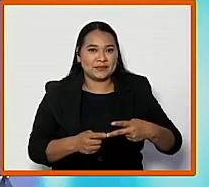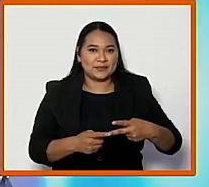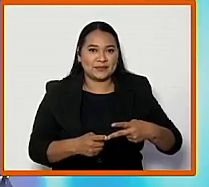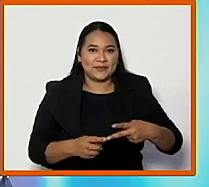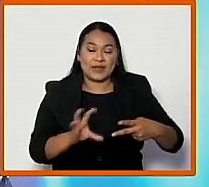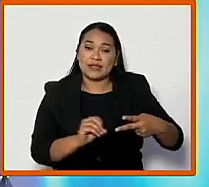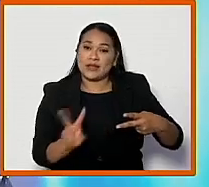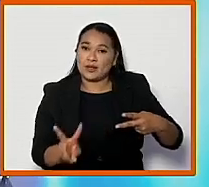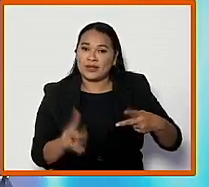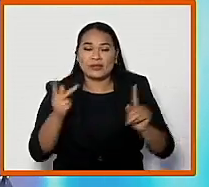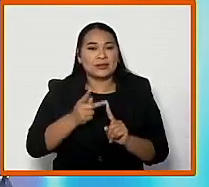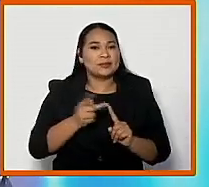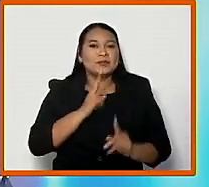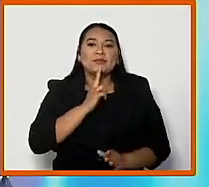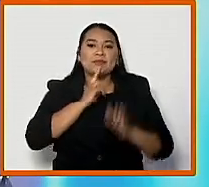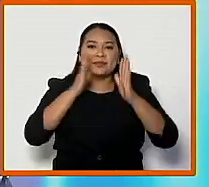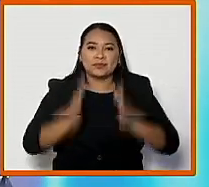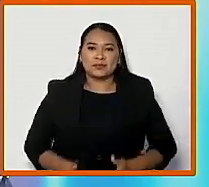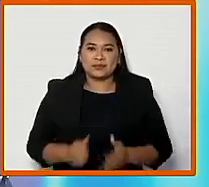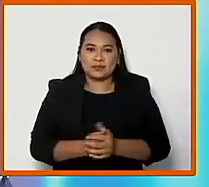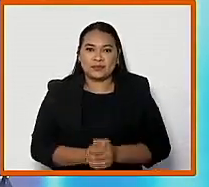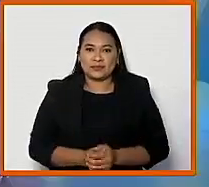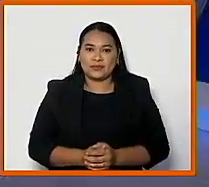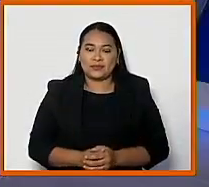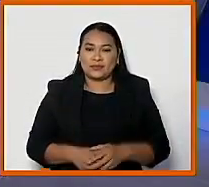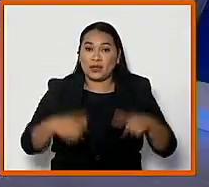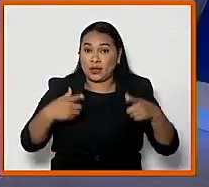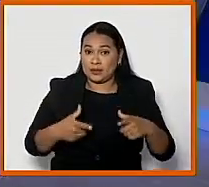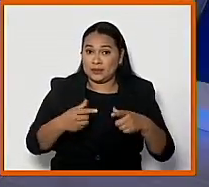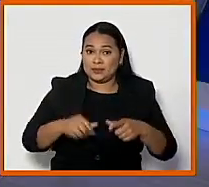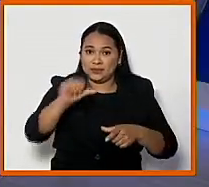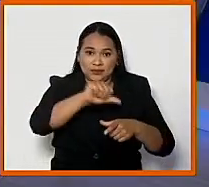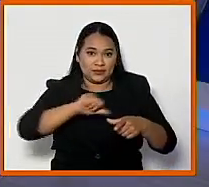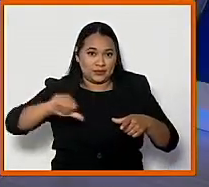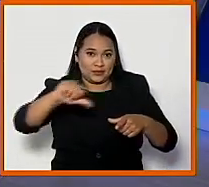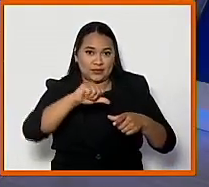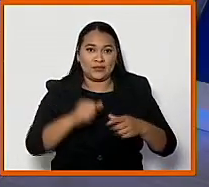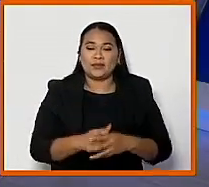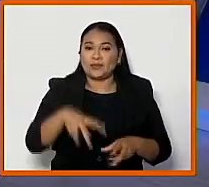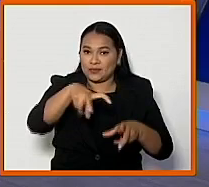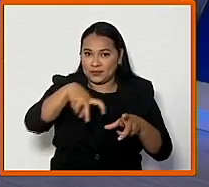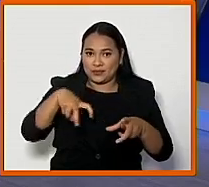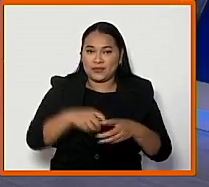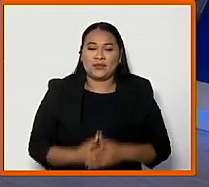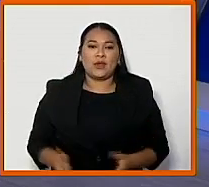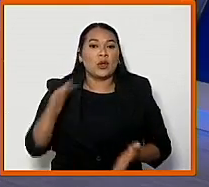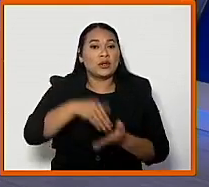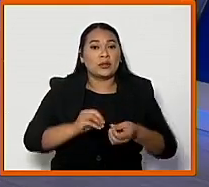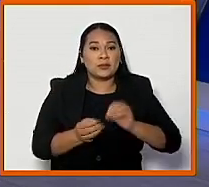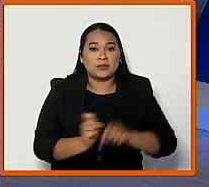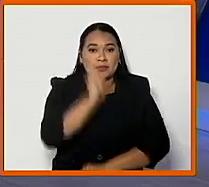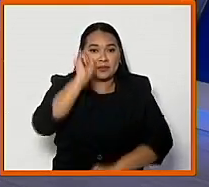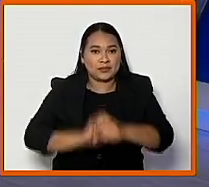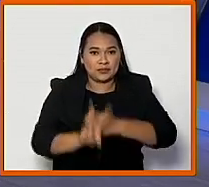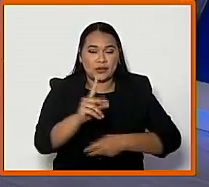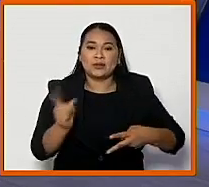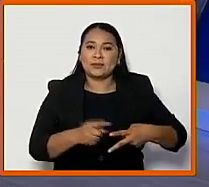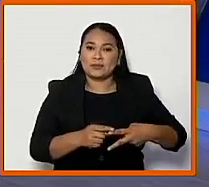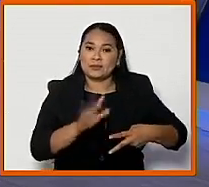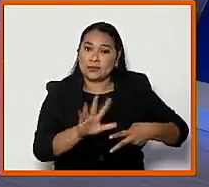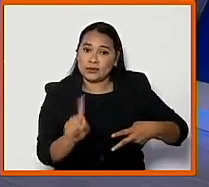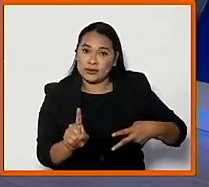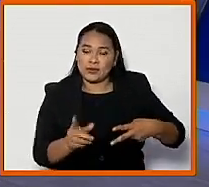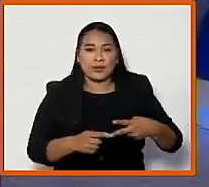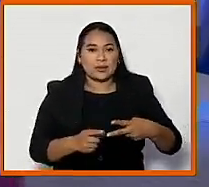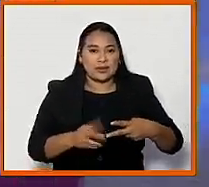es el 02 con su catrachada Macheteadas. Con mucho gusto, repito. Posición 1, 51. Posición 2, 02. Muchas